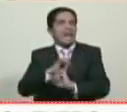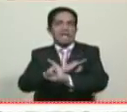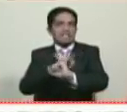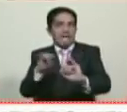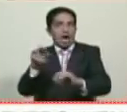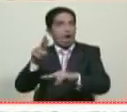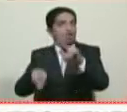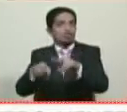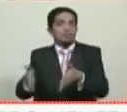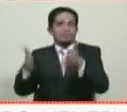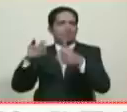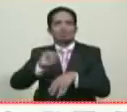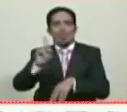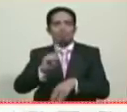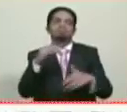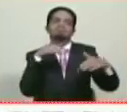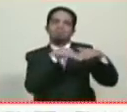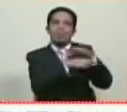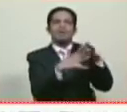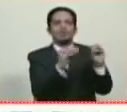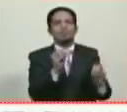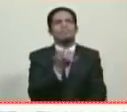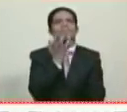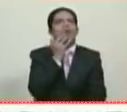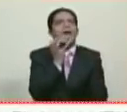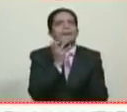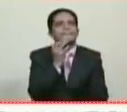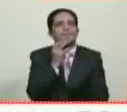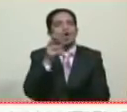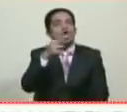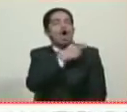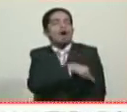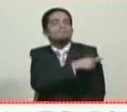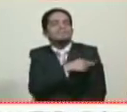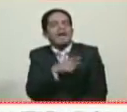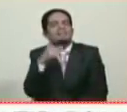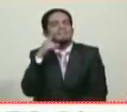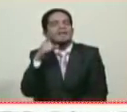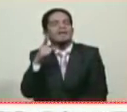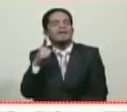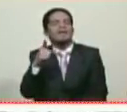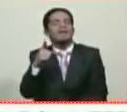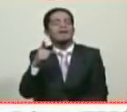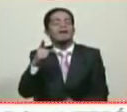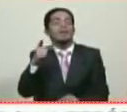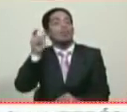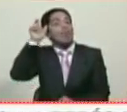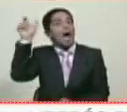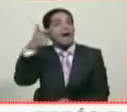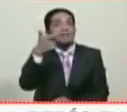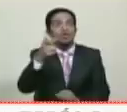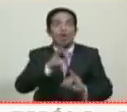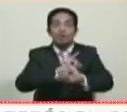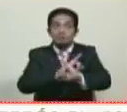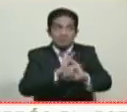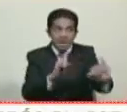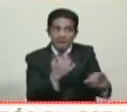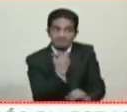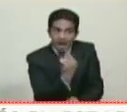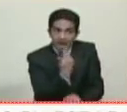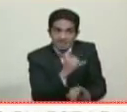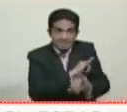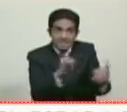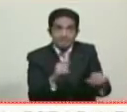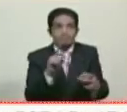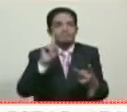están los materiales previstos. Por ejemplo, el Hospital de Valle de la Pascua es un hospital que está en las obras civiles culminadas prácticamente, el de